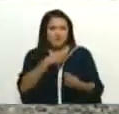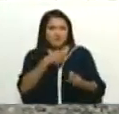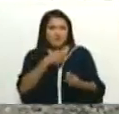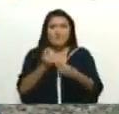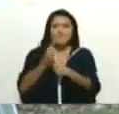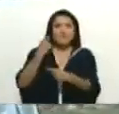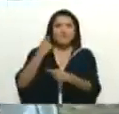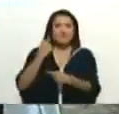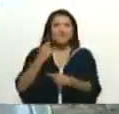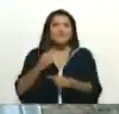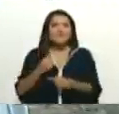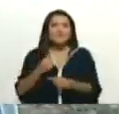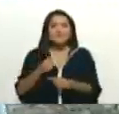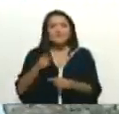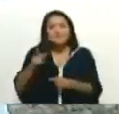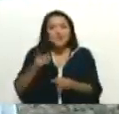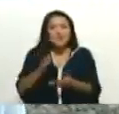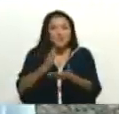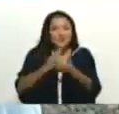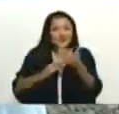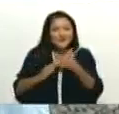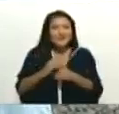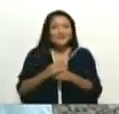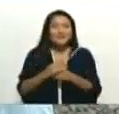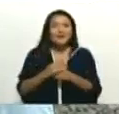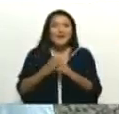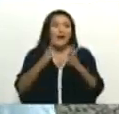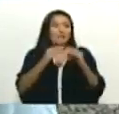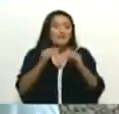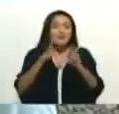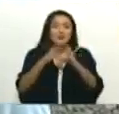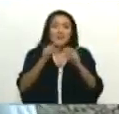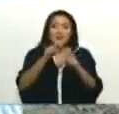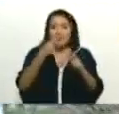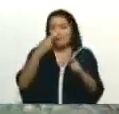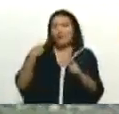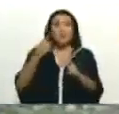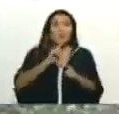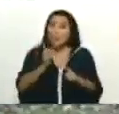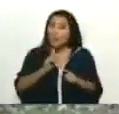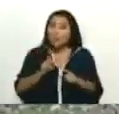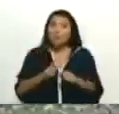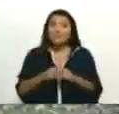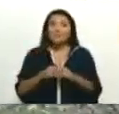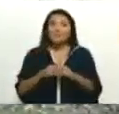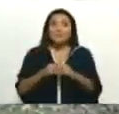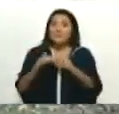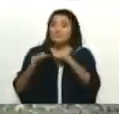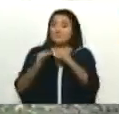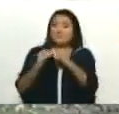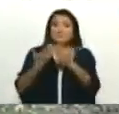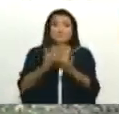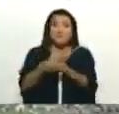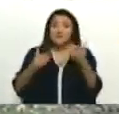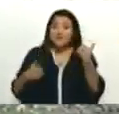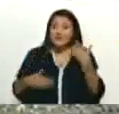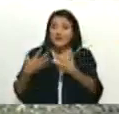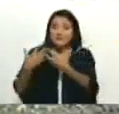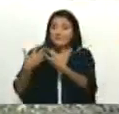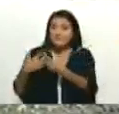Aristóbulo era el hombre sencillo, el que hablaba con todo el mundo. Aristóbulo hablaba de igual a igual con el presidente de una